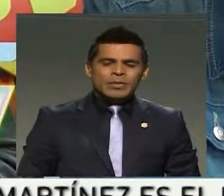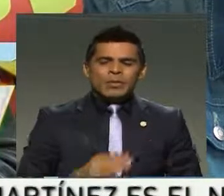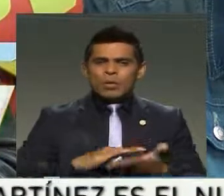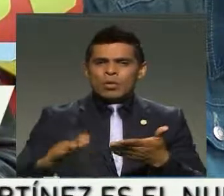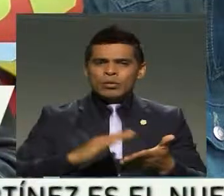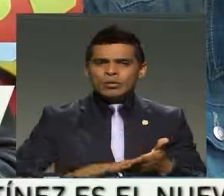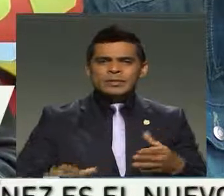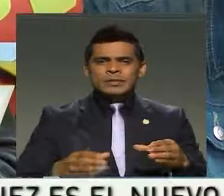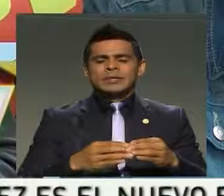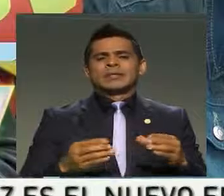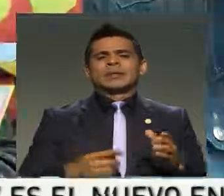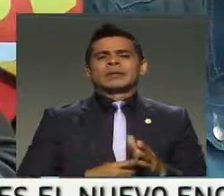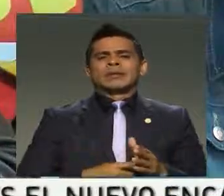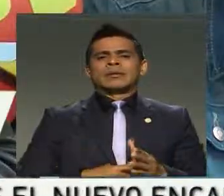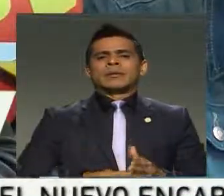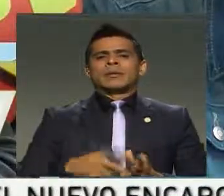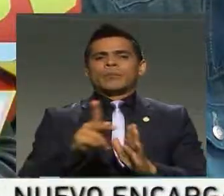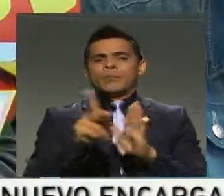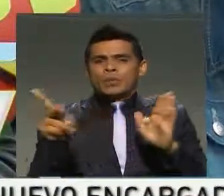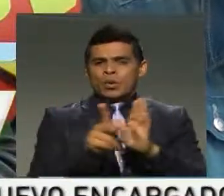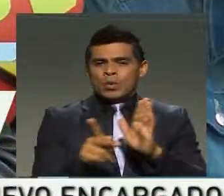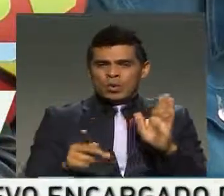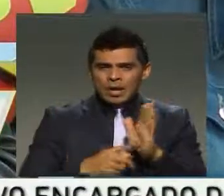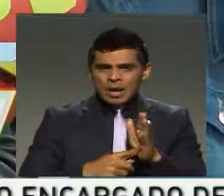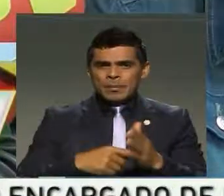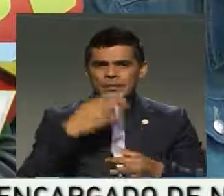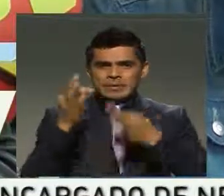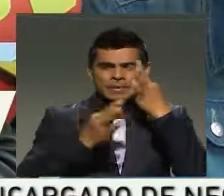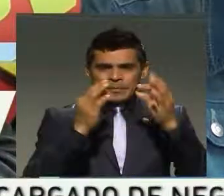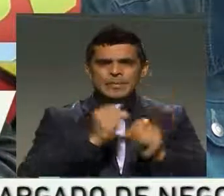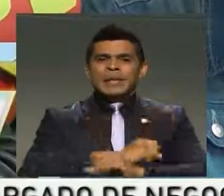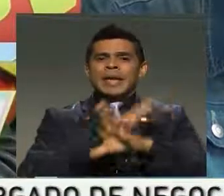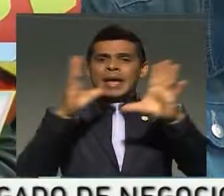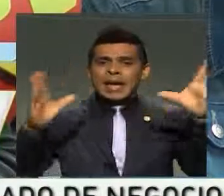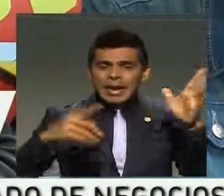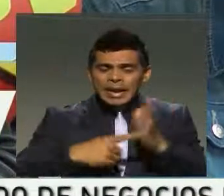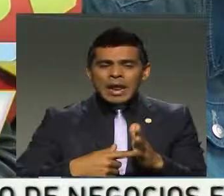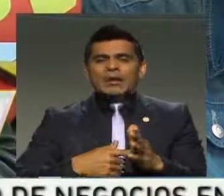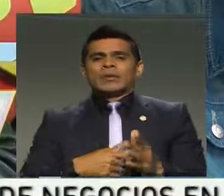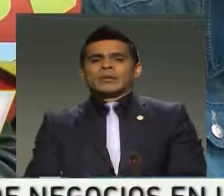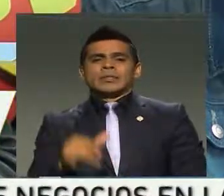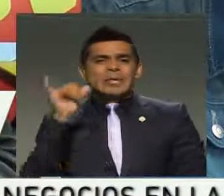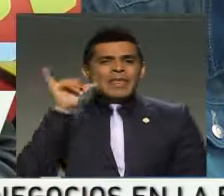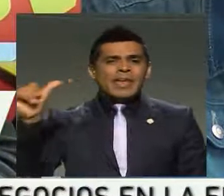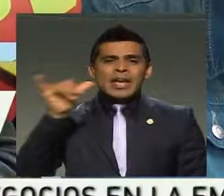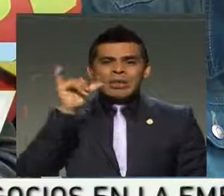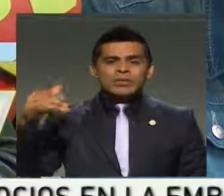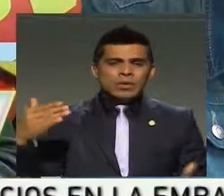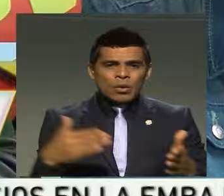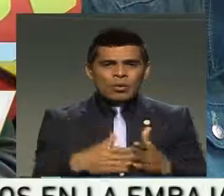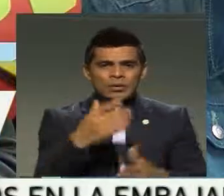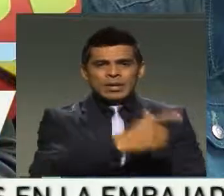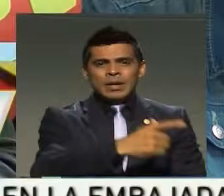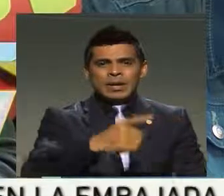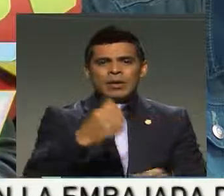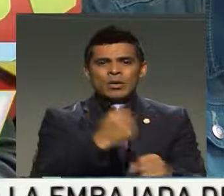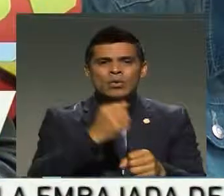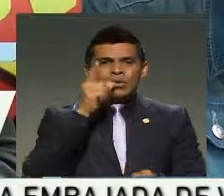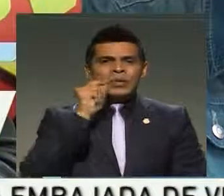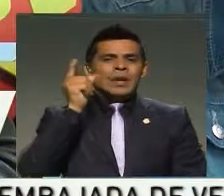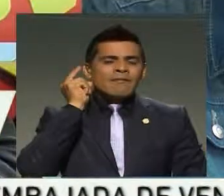producía el programa Canta Claro, es un programa que ha venido denunciando los atropellos contra los trabajadores y las